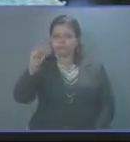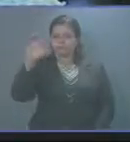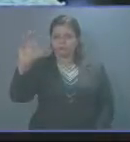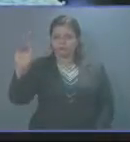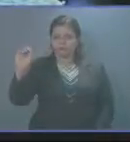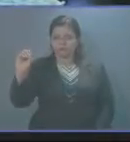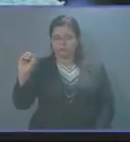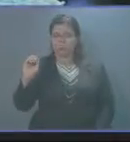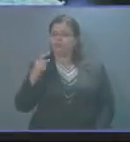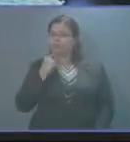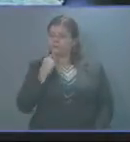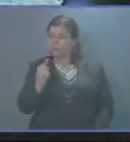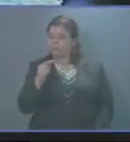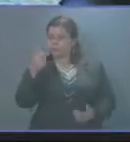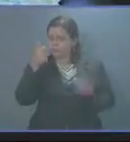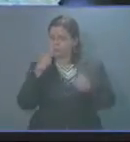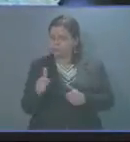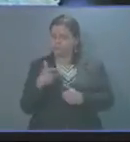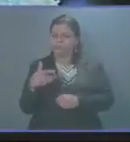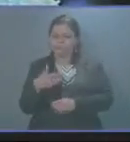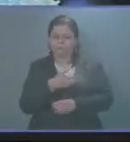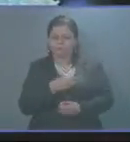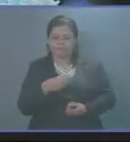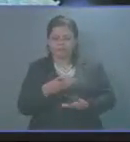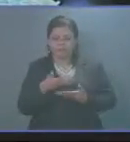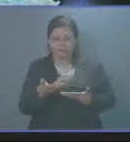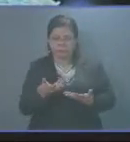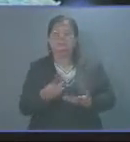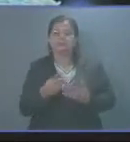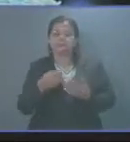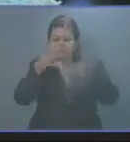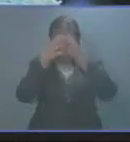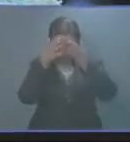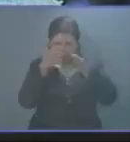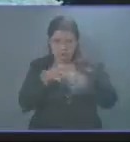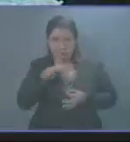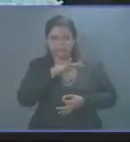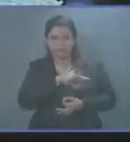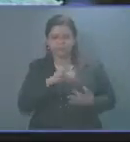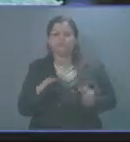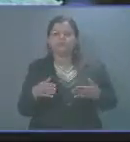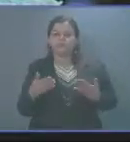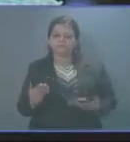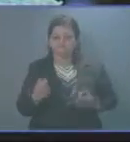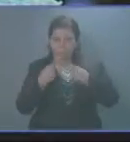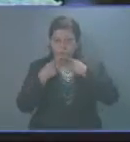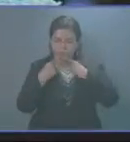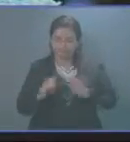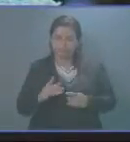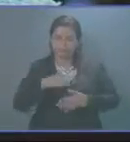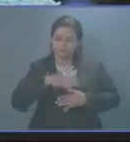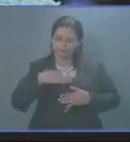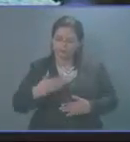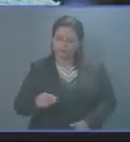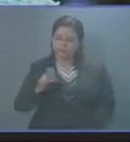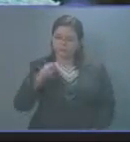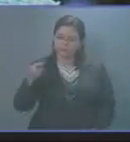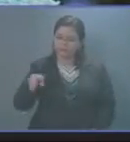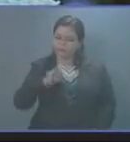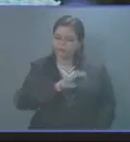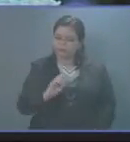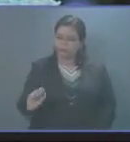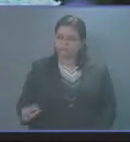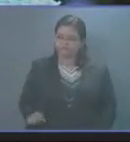lo que acuerda emitir dictamen favorable en el sentido de declararlo noble amigo de El